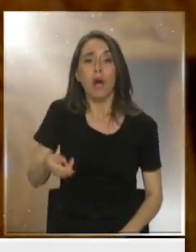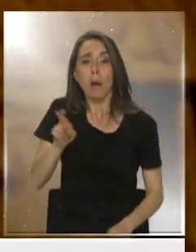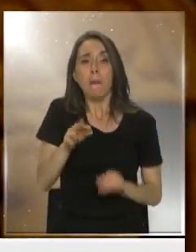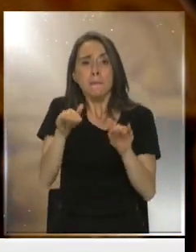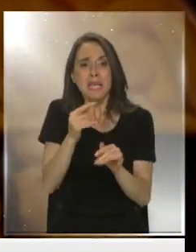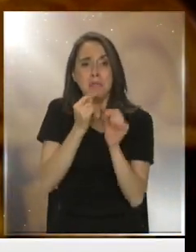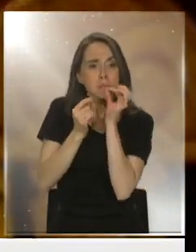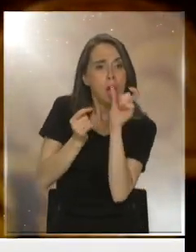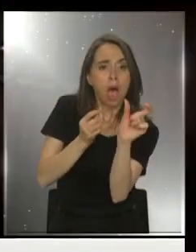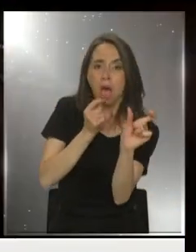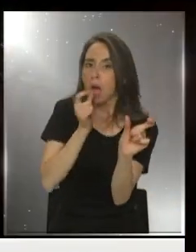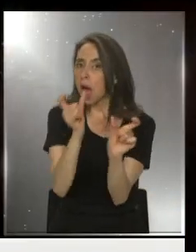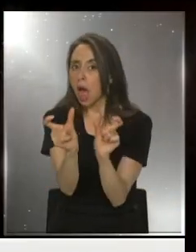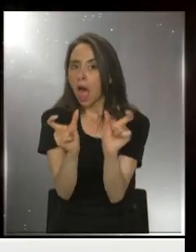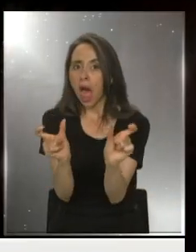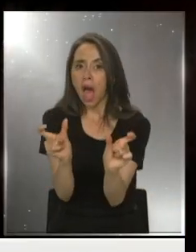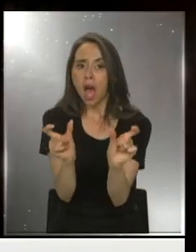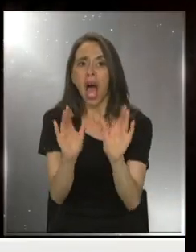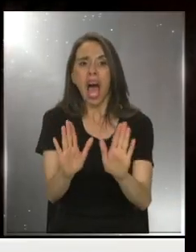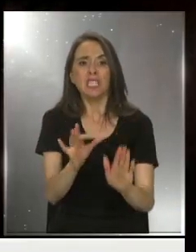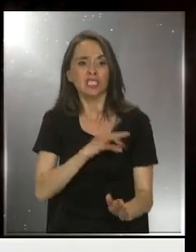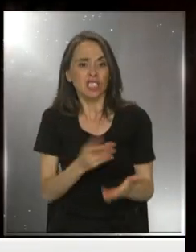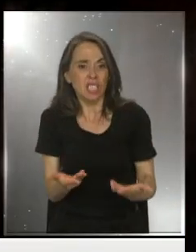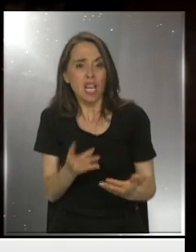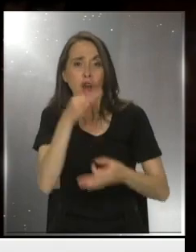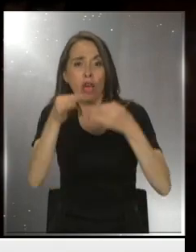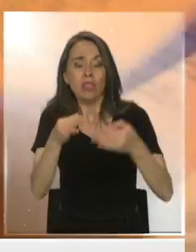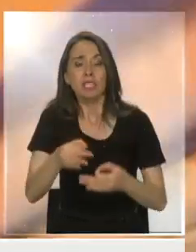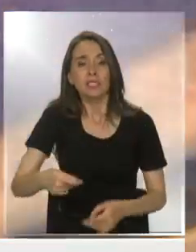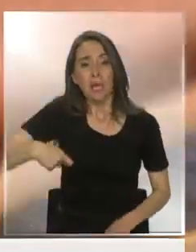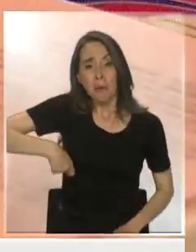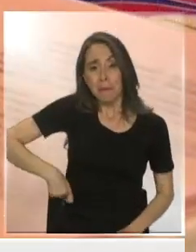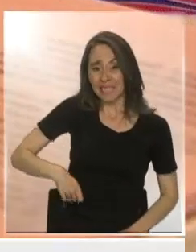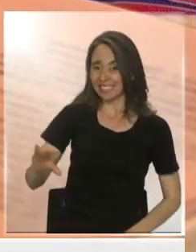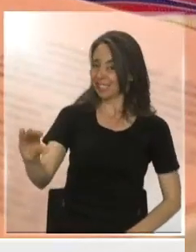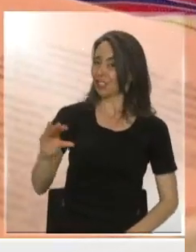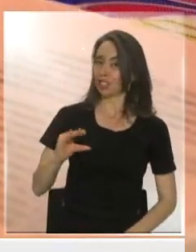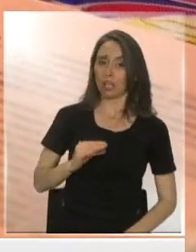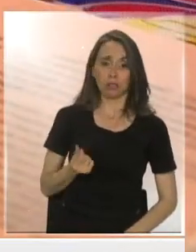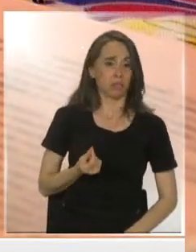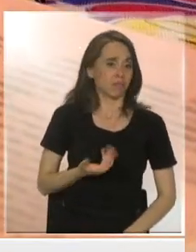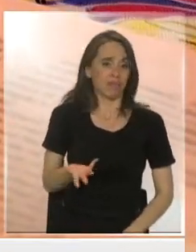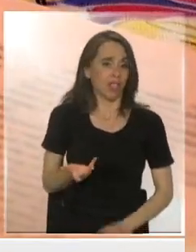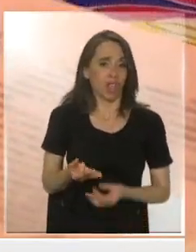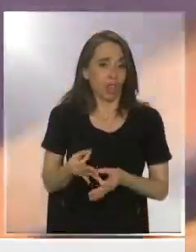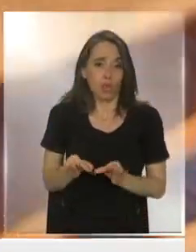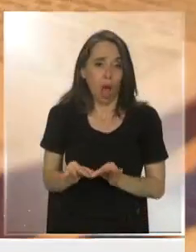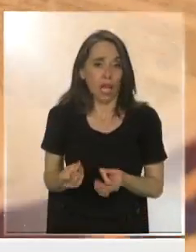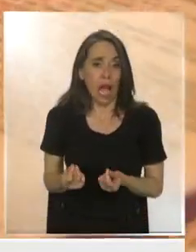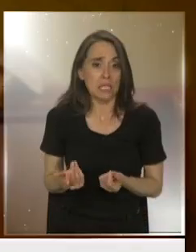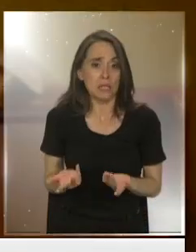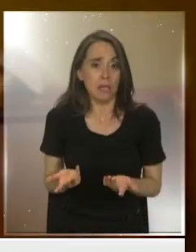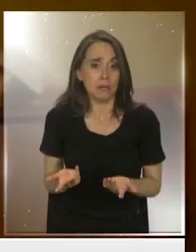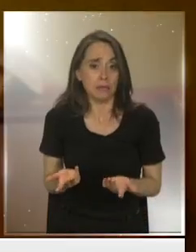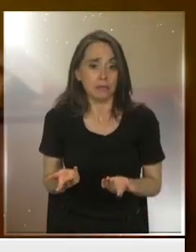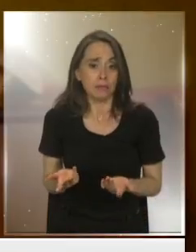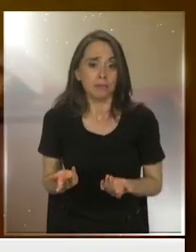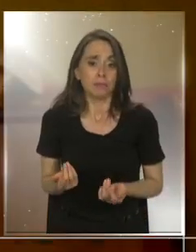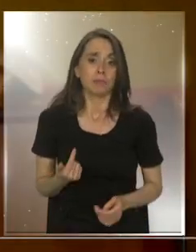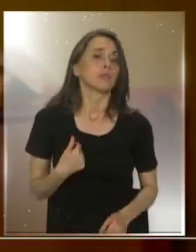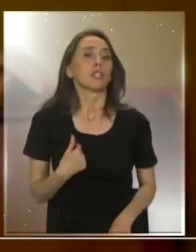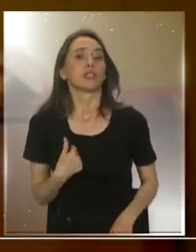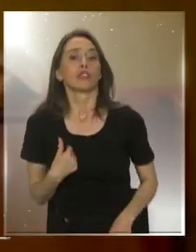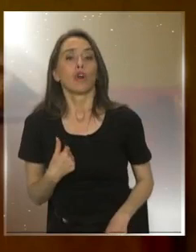frase lamentablemente común en el Chile de hoy. La pensión, sencillamente, no alcanza. Como no